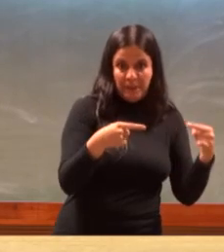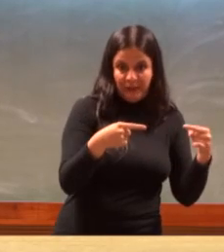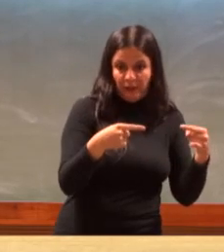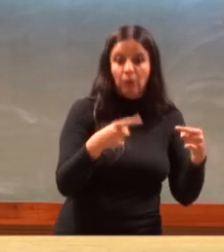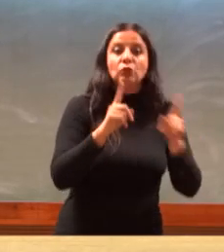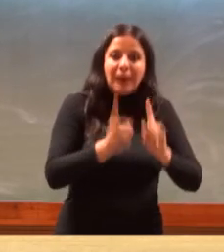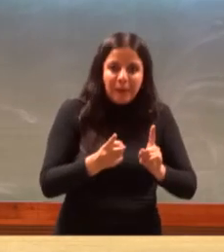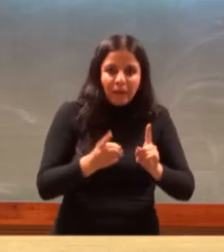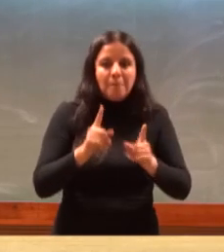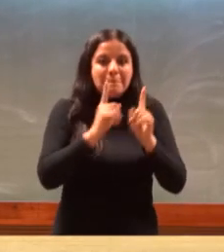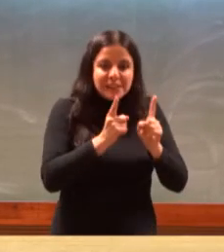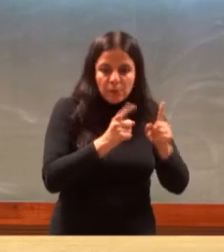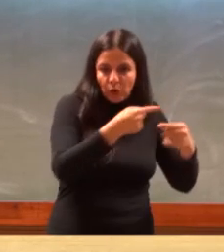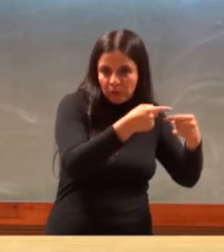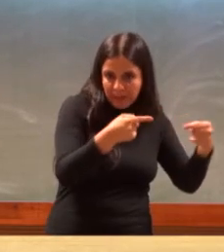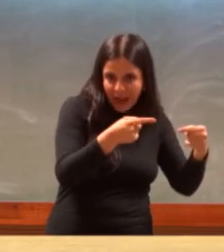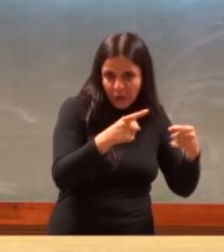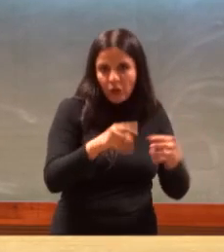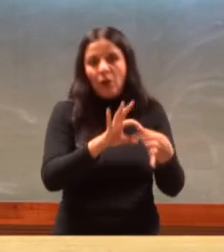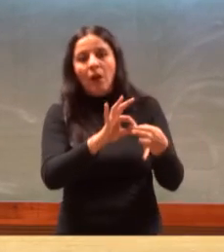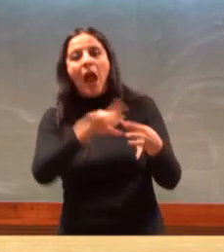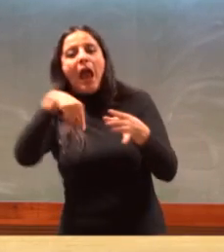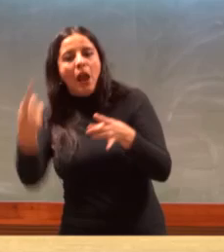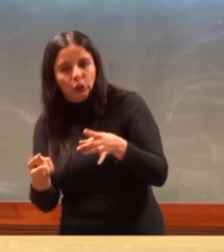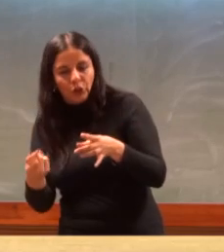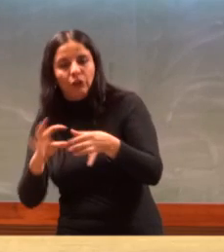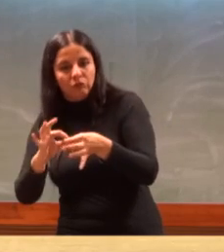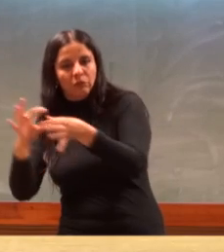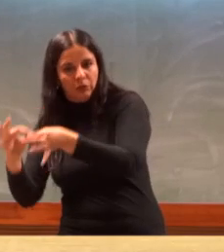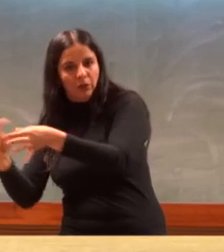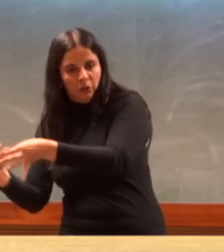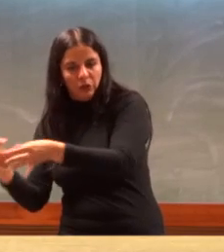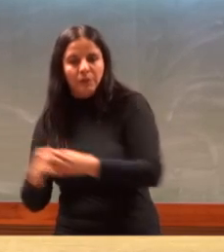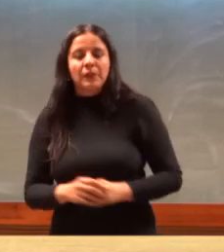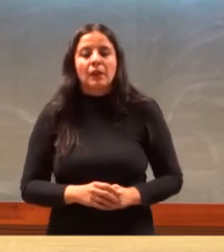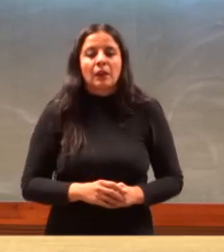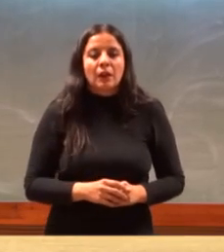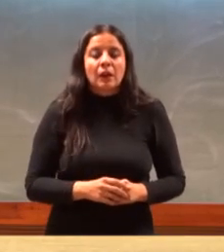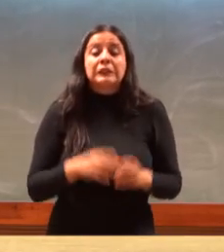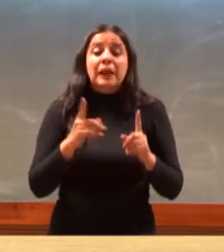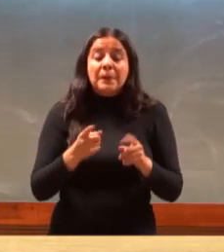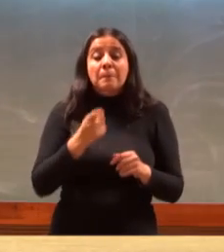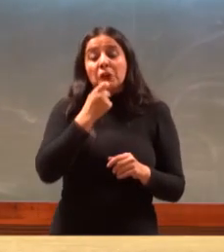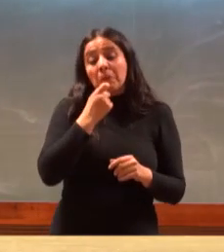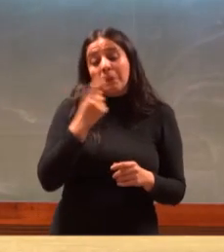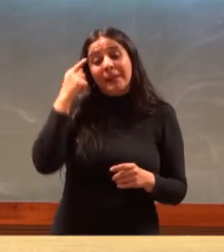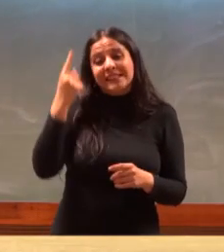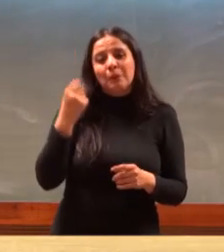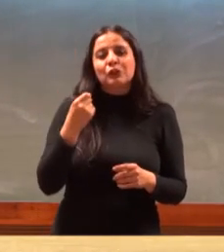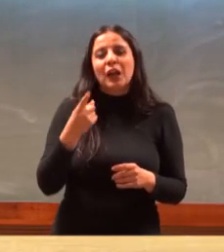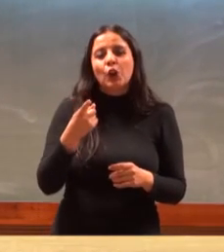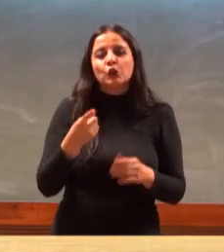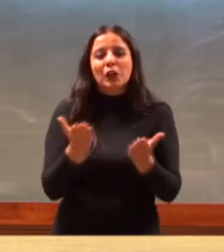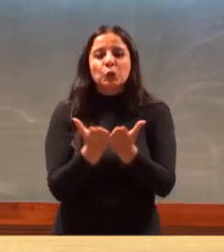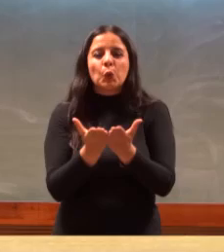seminarios también planteamos propiciar la ampliación del periodo de inscripción de los estudiantes que deben alguna asignatura del nivel secundario